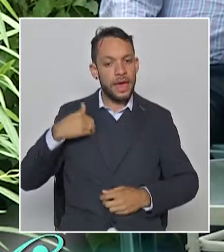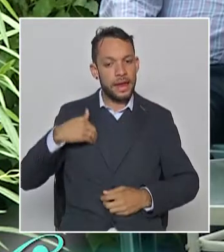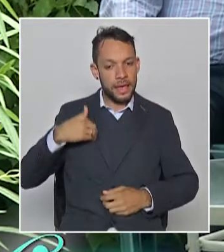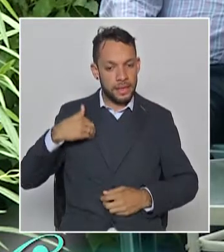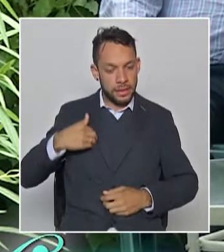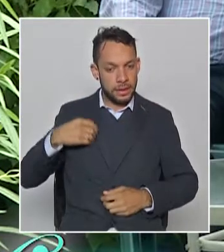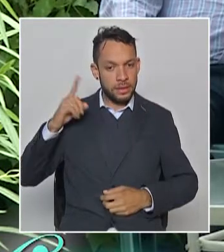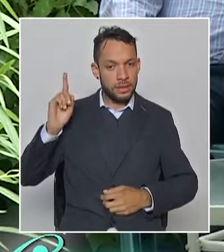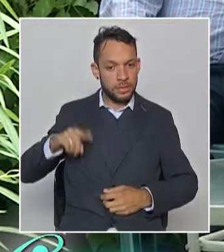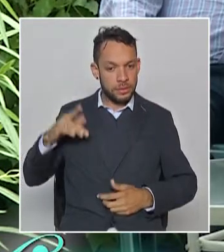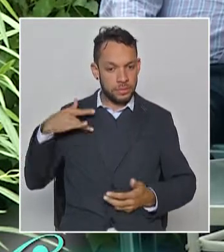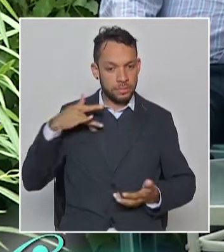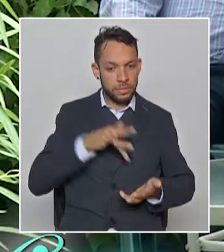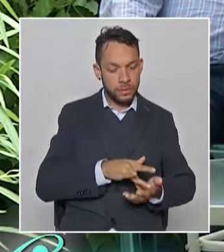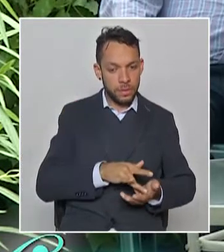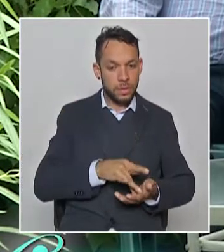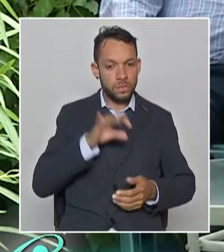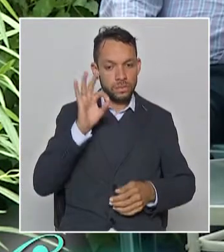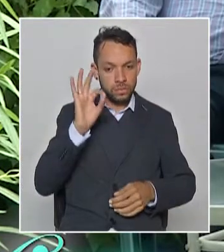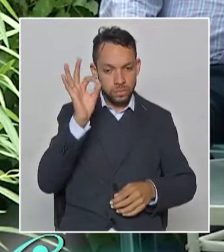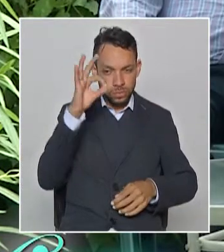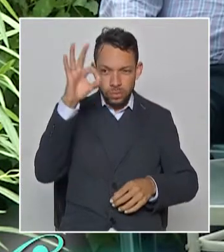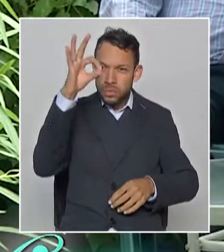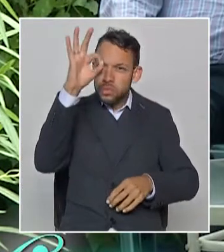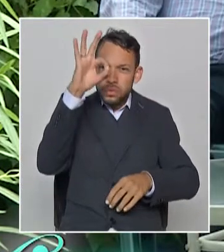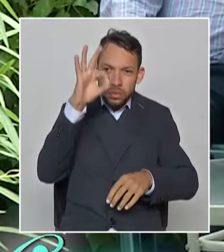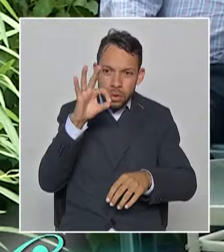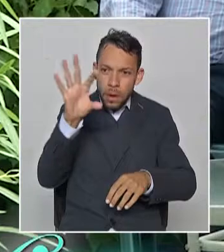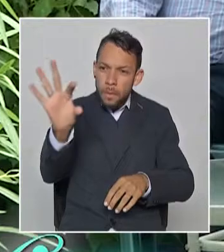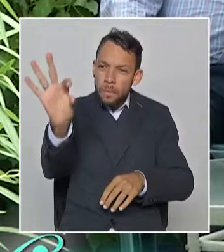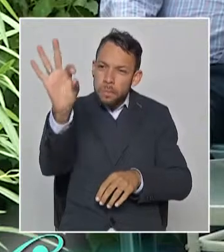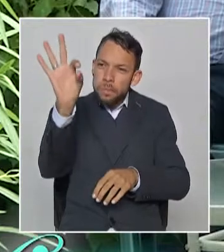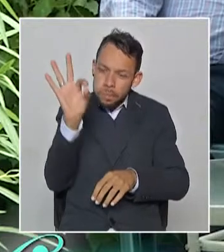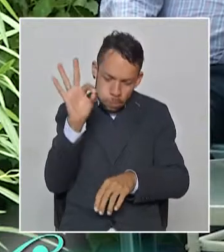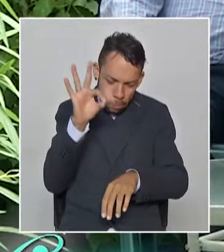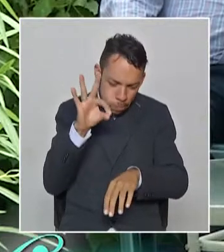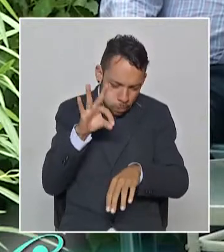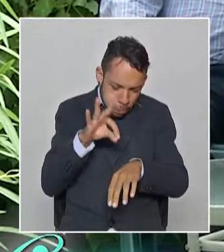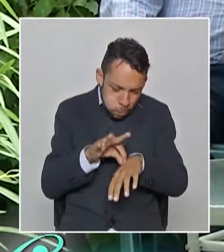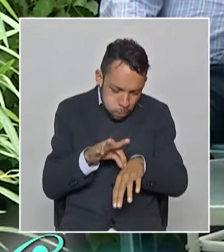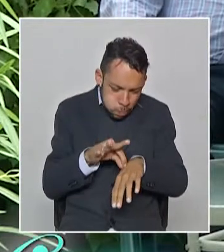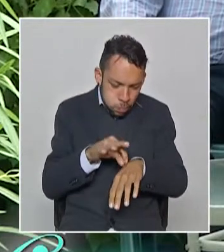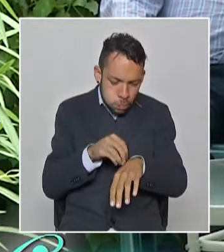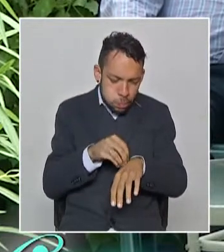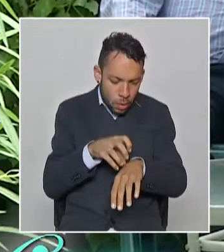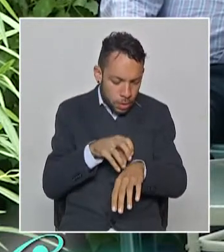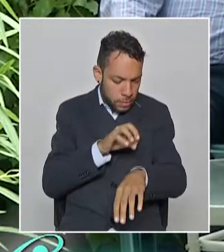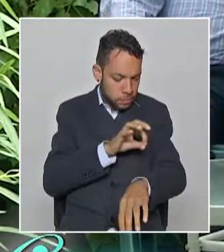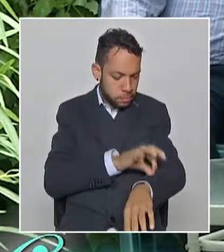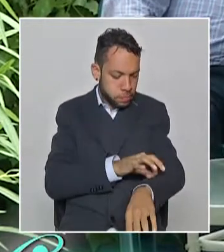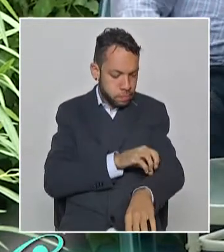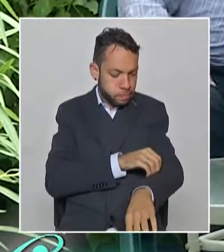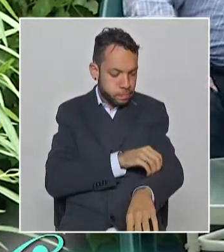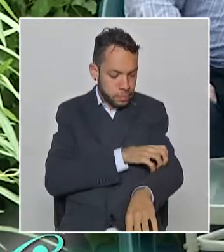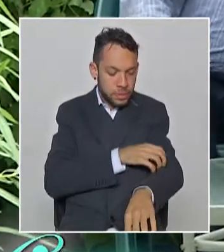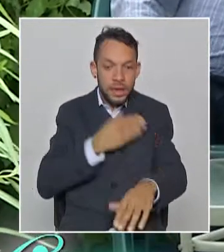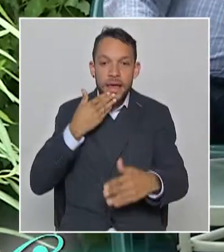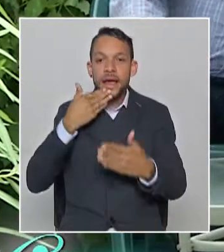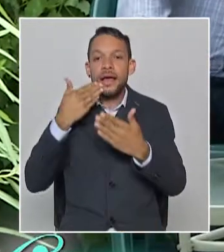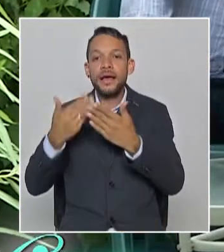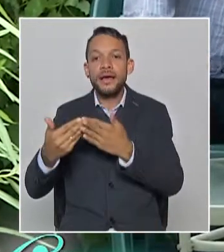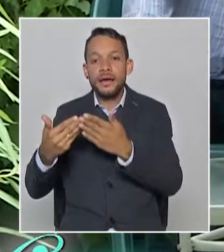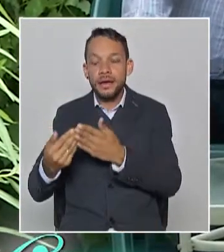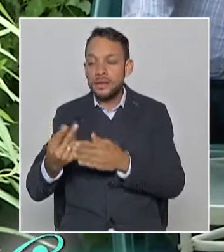también con este tipo de ayudas para que ustedes conozcan un poco qué hay detrás de la apiterapia. Guillermo, muchas gracias por estar con